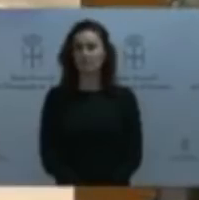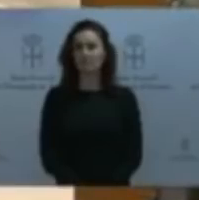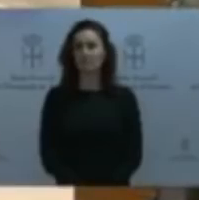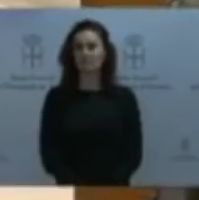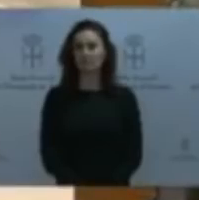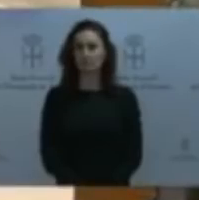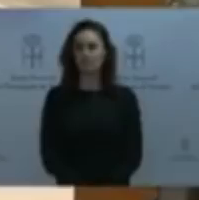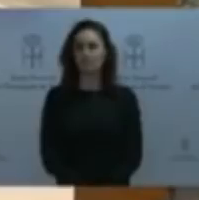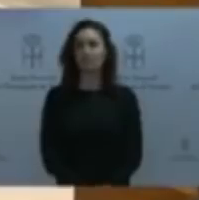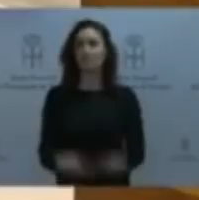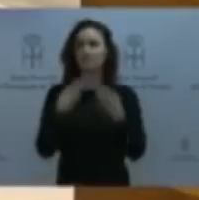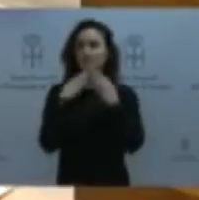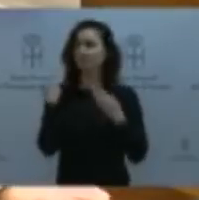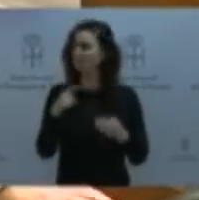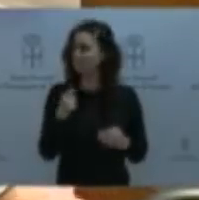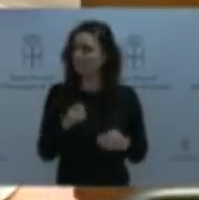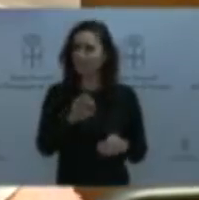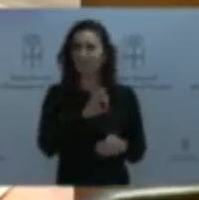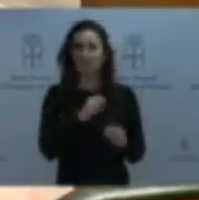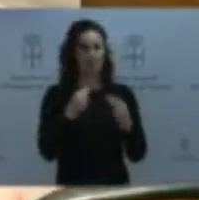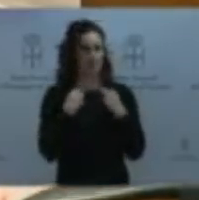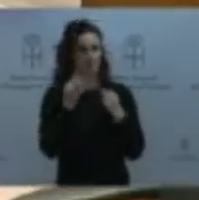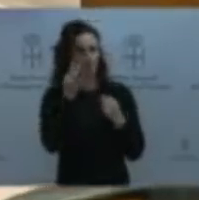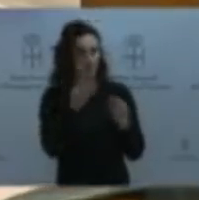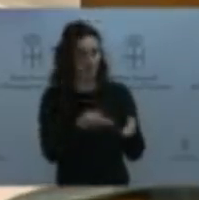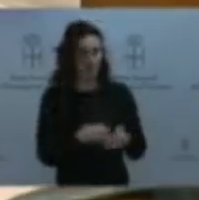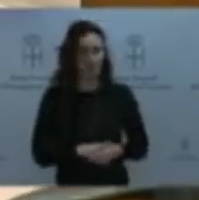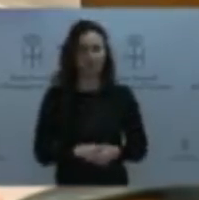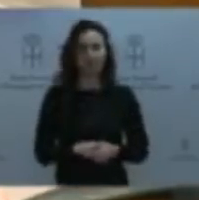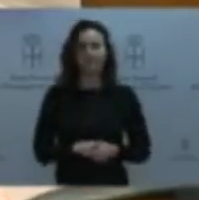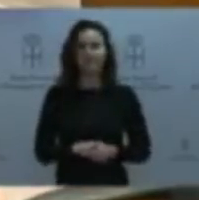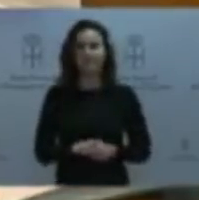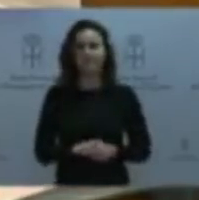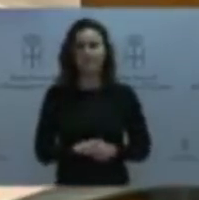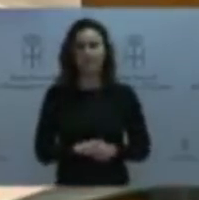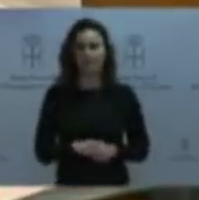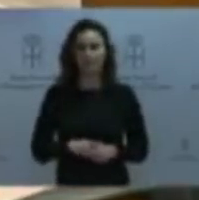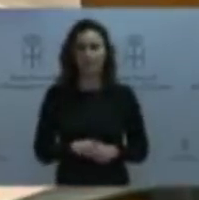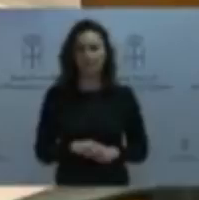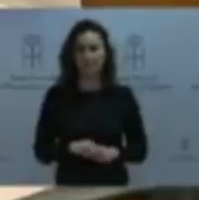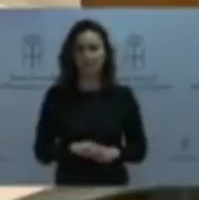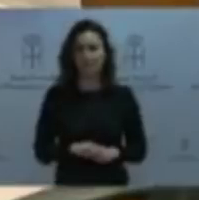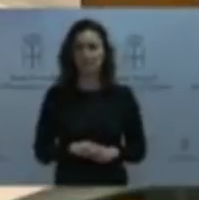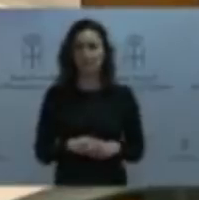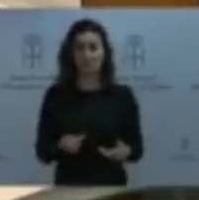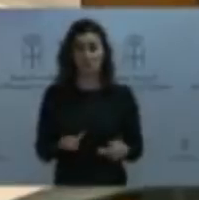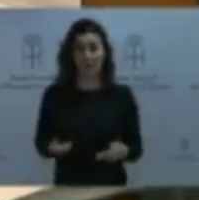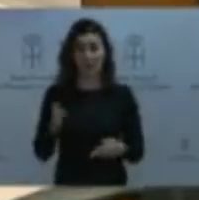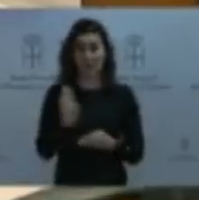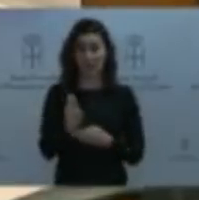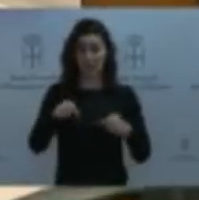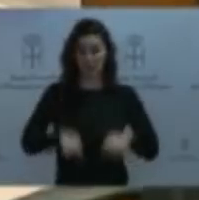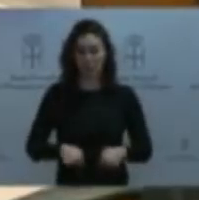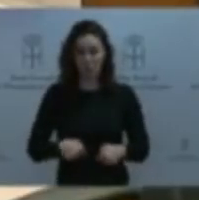Señoría, bueno, no tenía noticia. Si lo han presentado hoy, pues seguramente lo veré cuando me